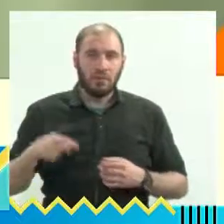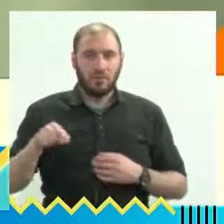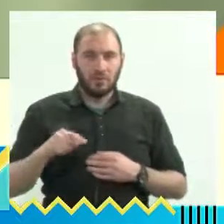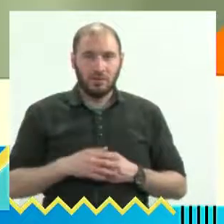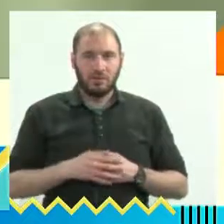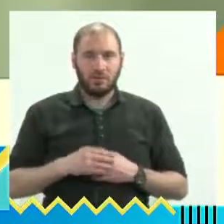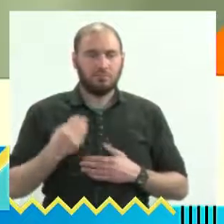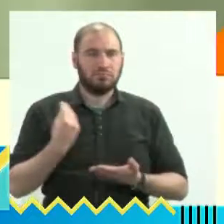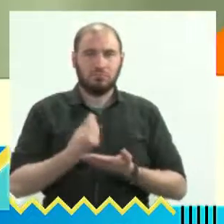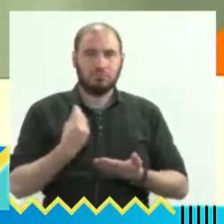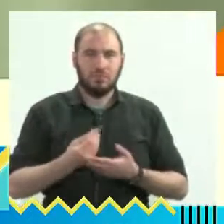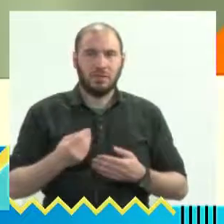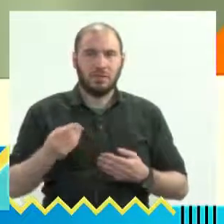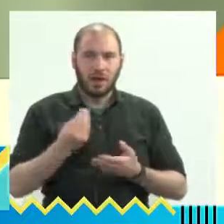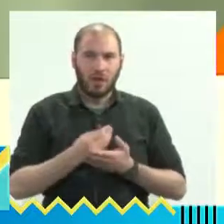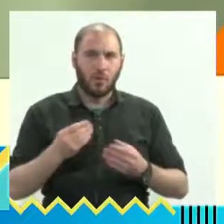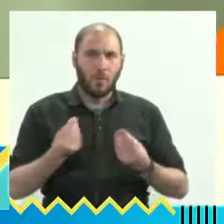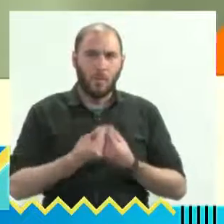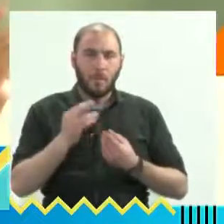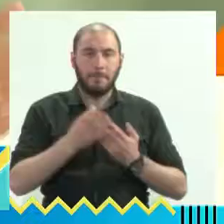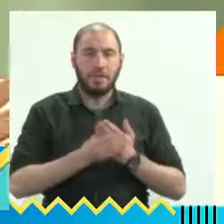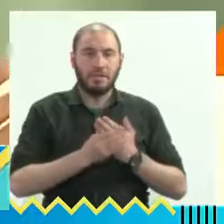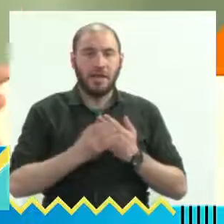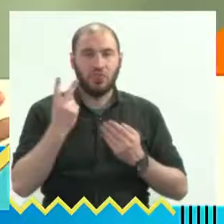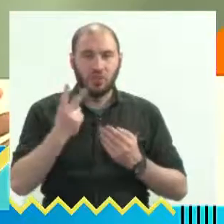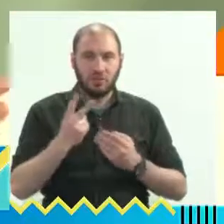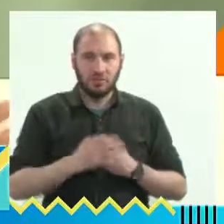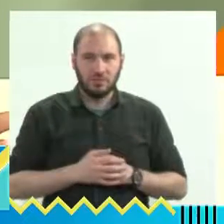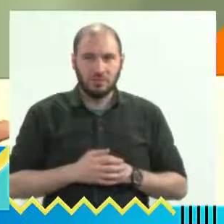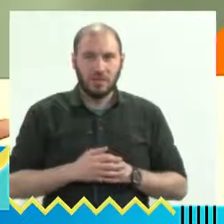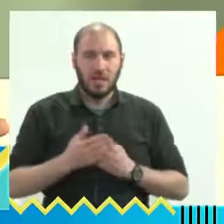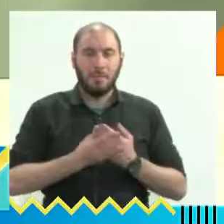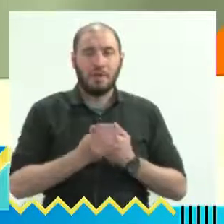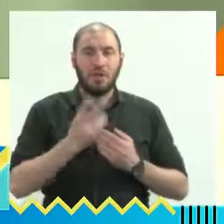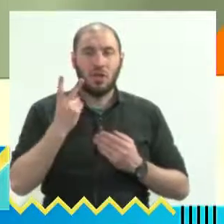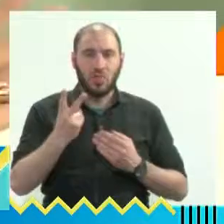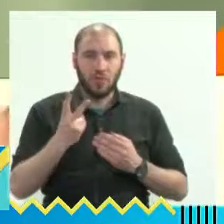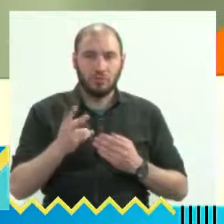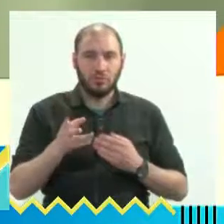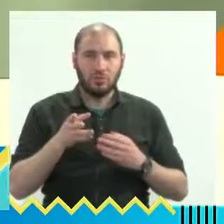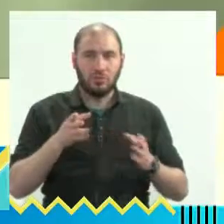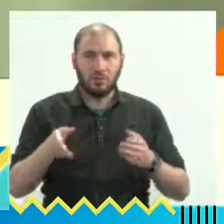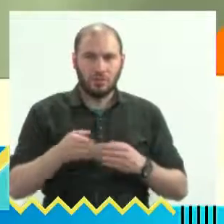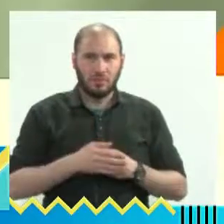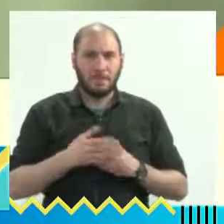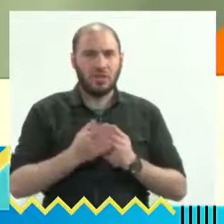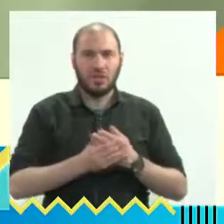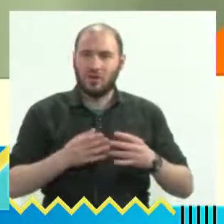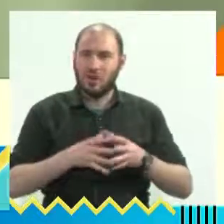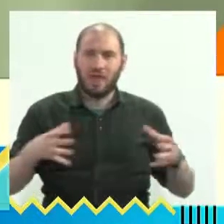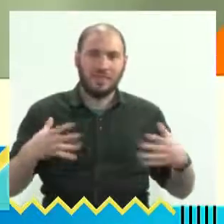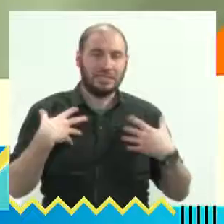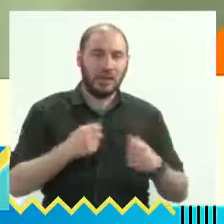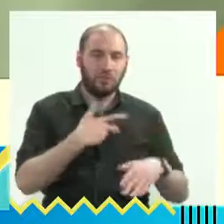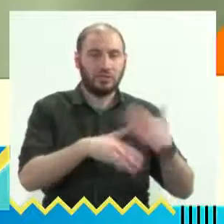una alta presencia de encargos decisores. Las 2 ministras son de 2 ministerios, ultraministerios, ¿no? El Ministerio de